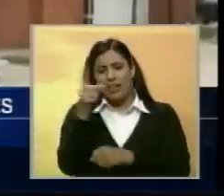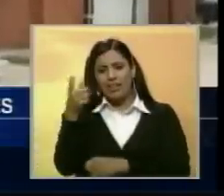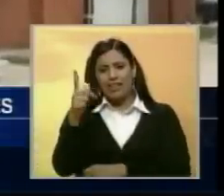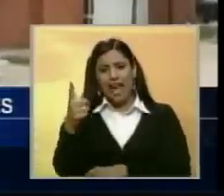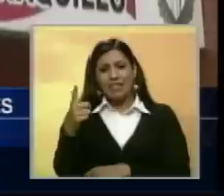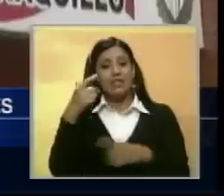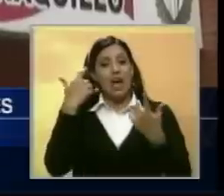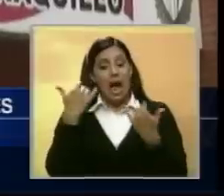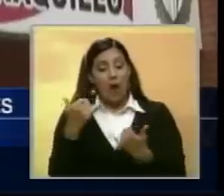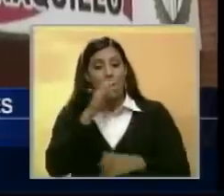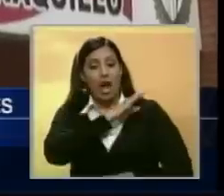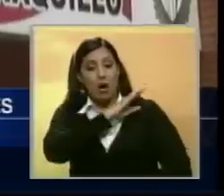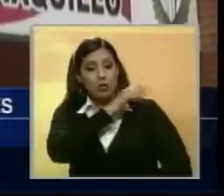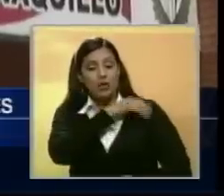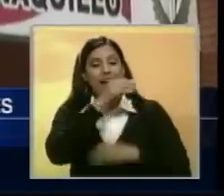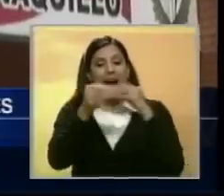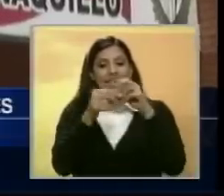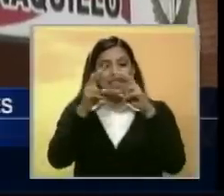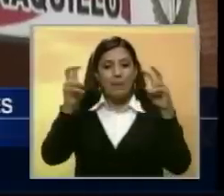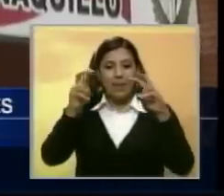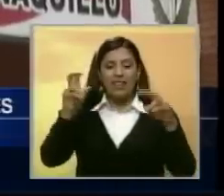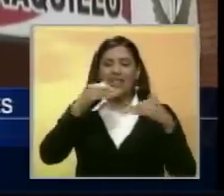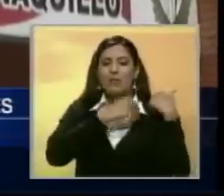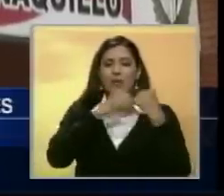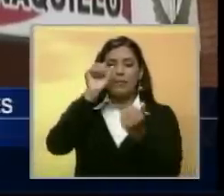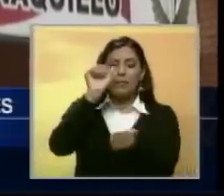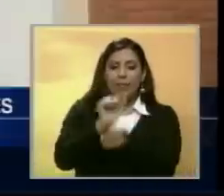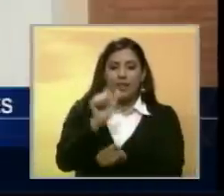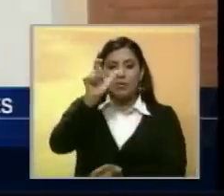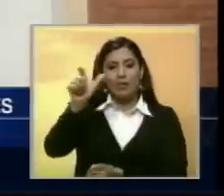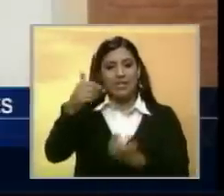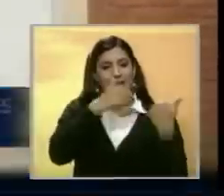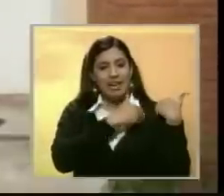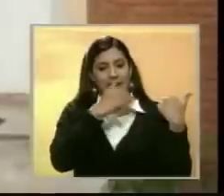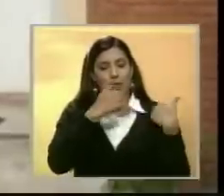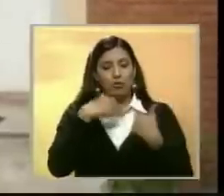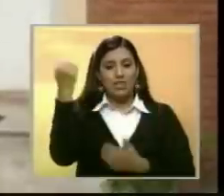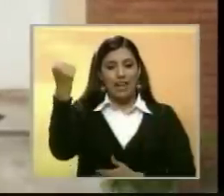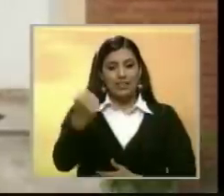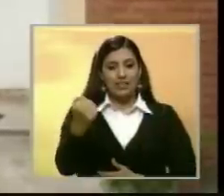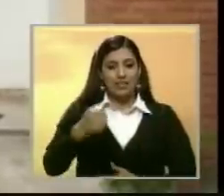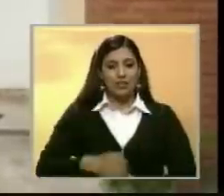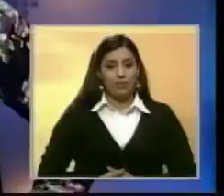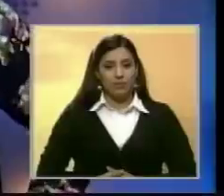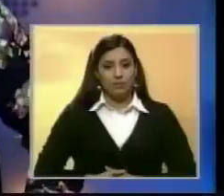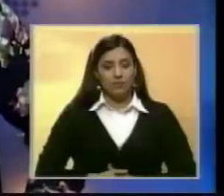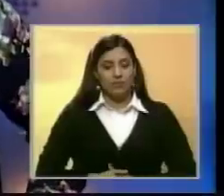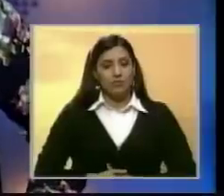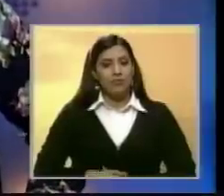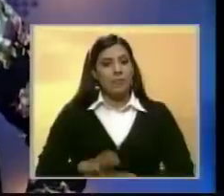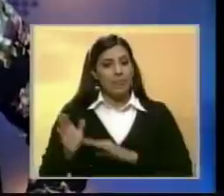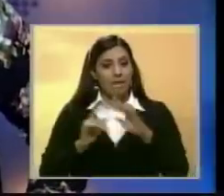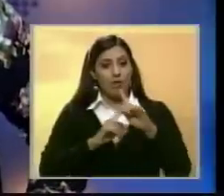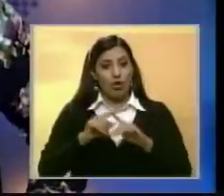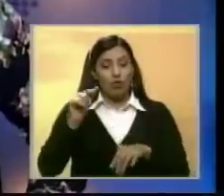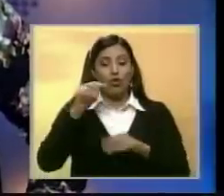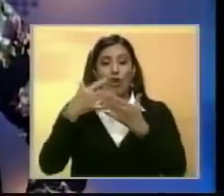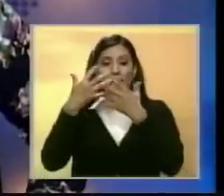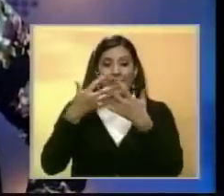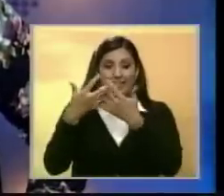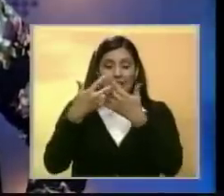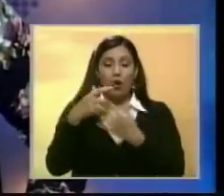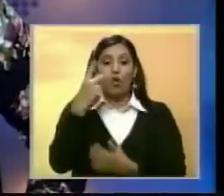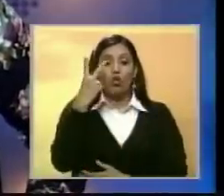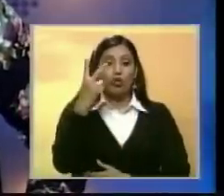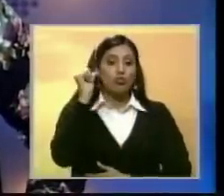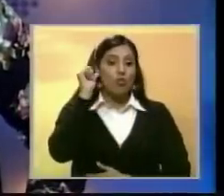Las autoridades competentes realizan las investigaciones para identificar a los responsables de este hecho. En Estados Unidos,